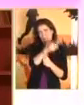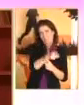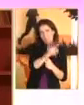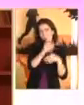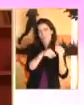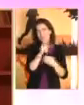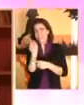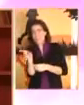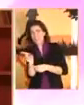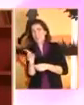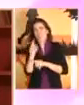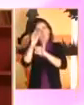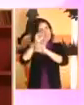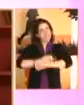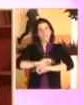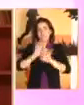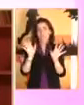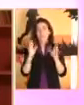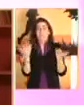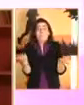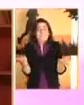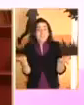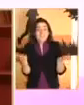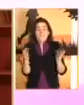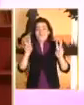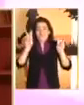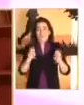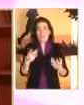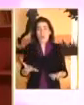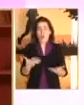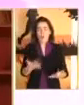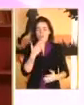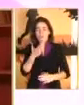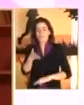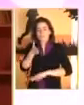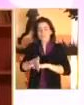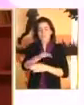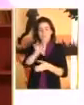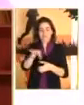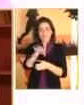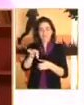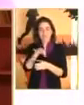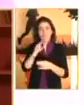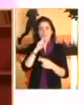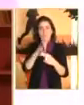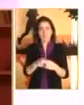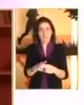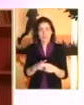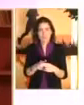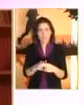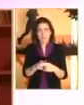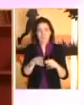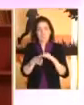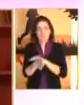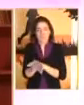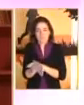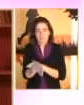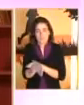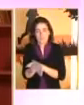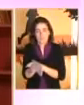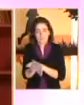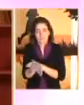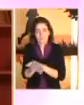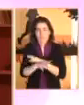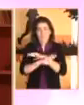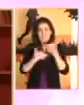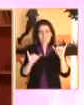dado cómo está el asunto, tú entras a cualquier cafetería y es que yo salgo de allí ahumada. Yo os voy a